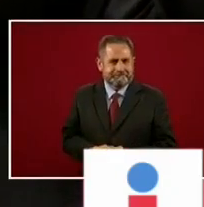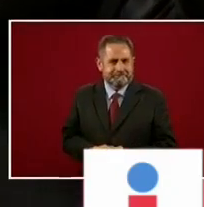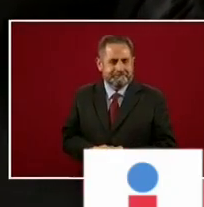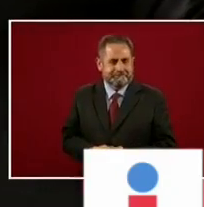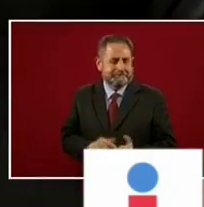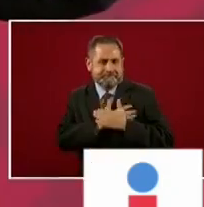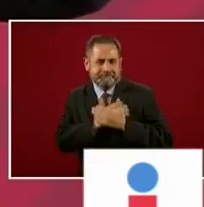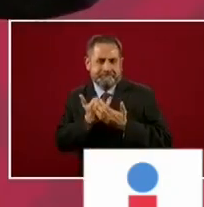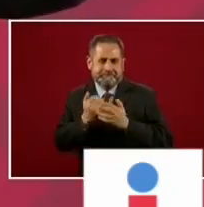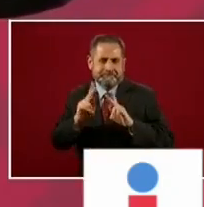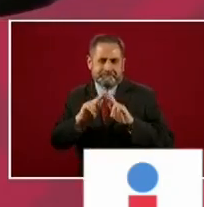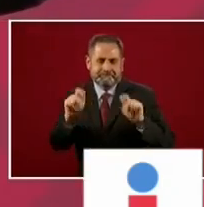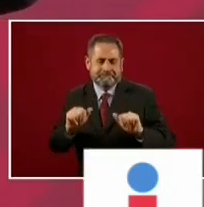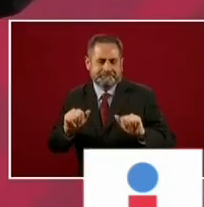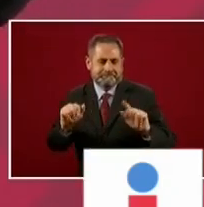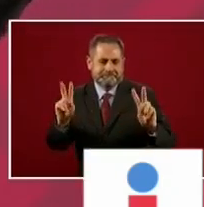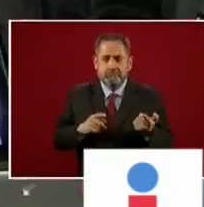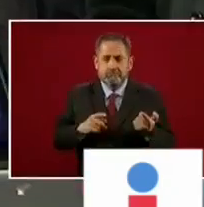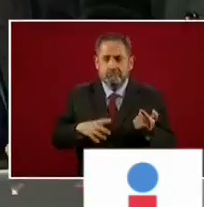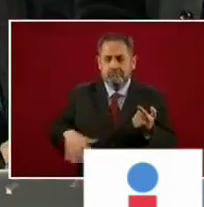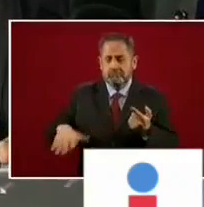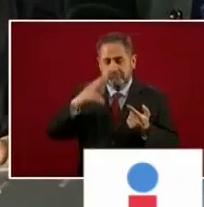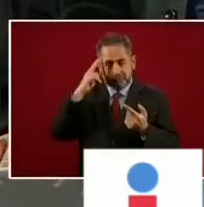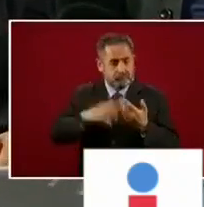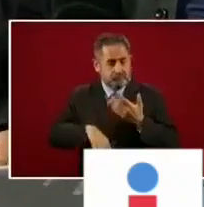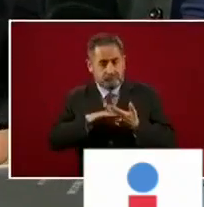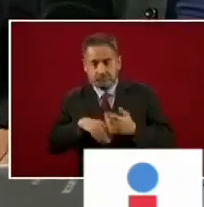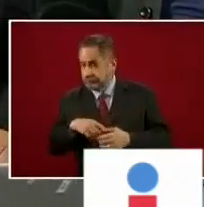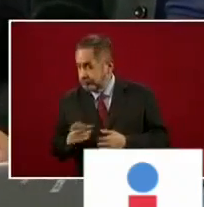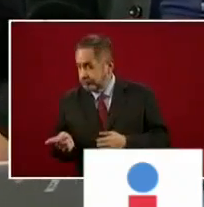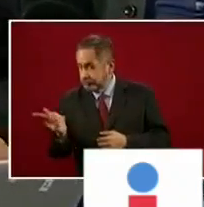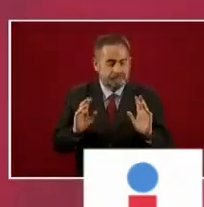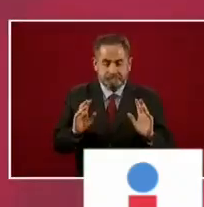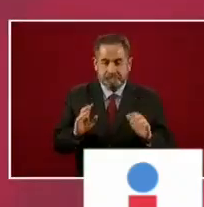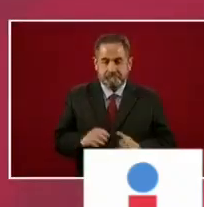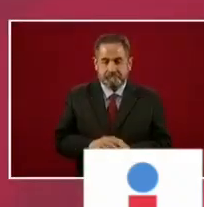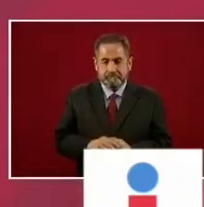Amor y paz. Y aunque nos